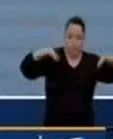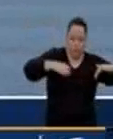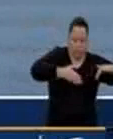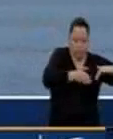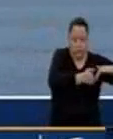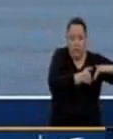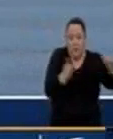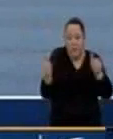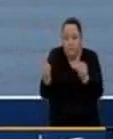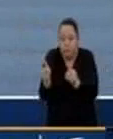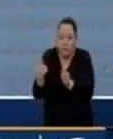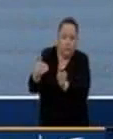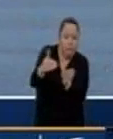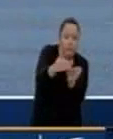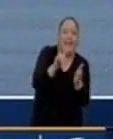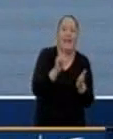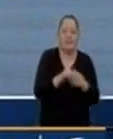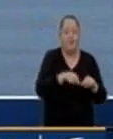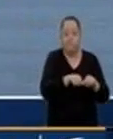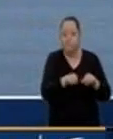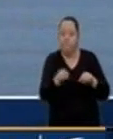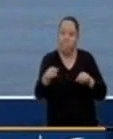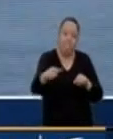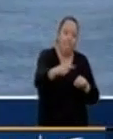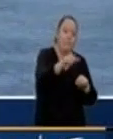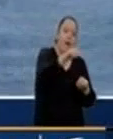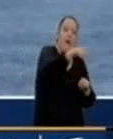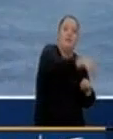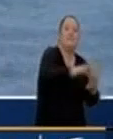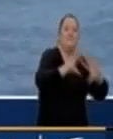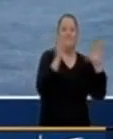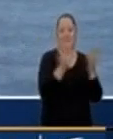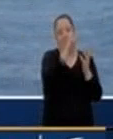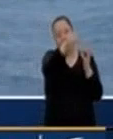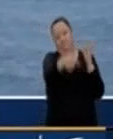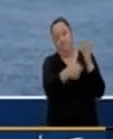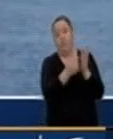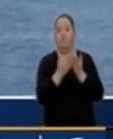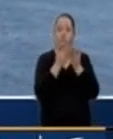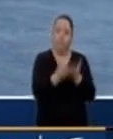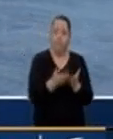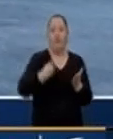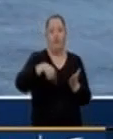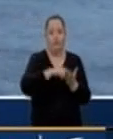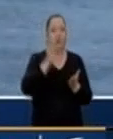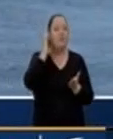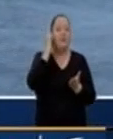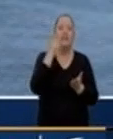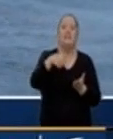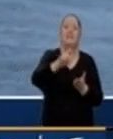salida obligada para poder seguir nuestra navegación a Punta Arena, donde el buque se ha enfrentado, y nosotros también, 16